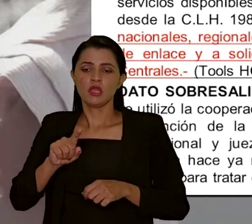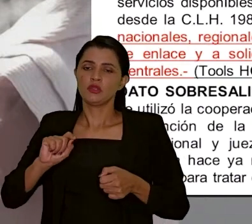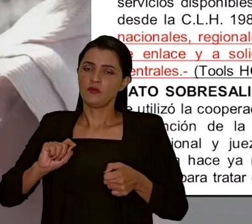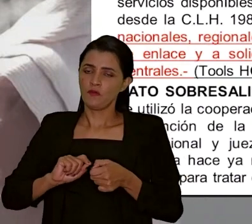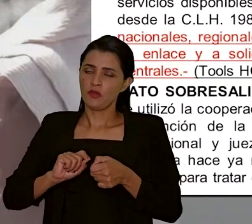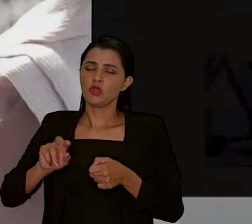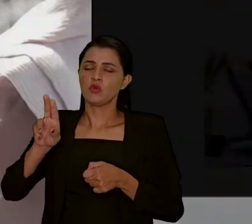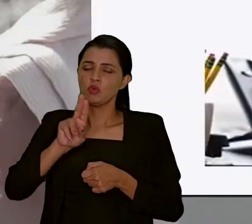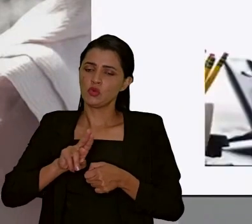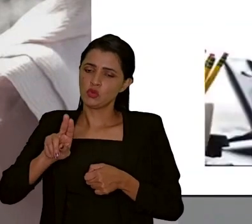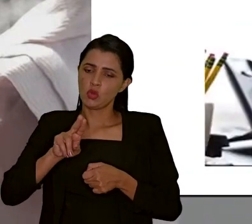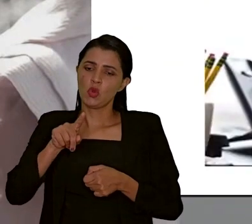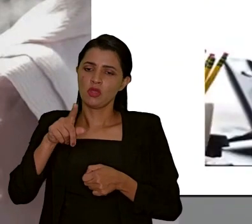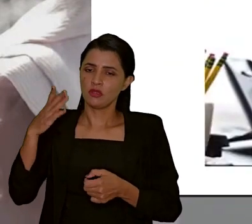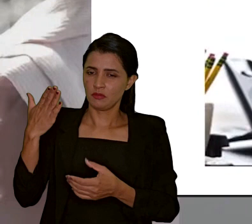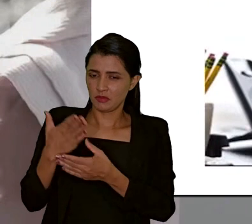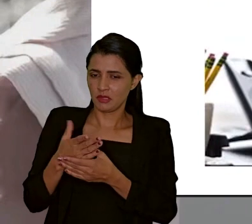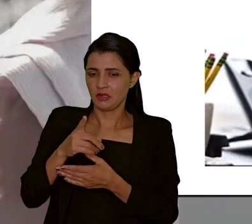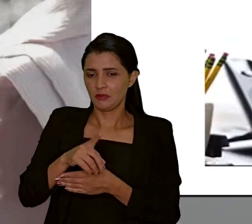de estas características.